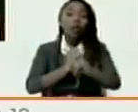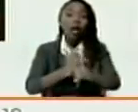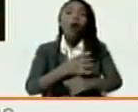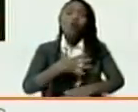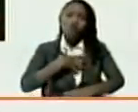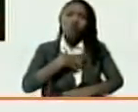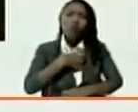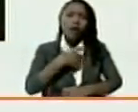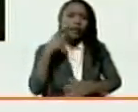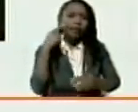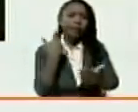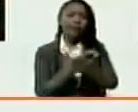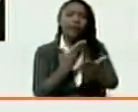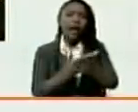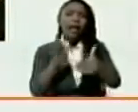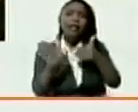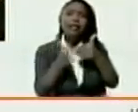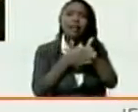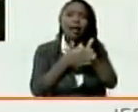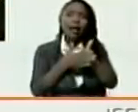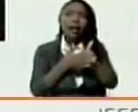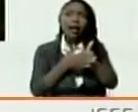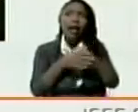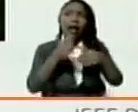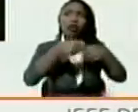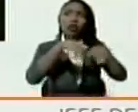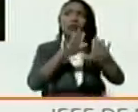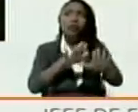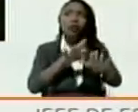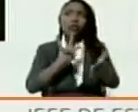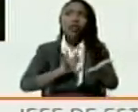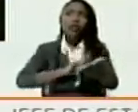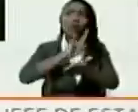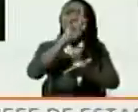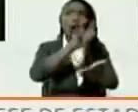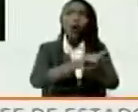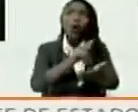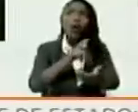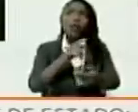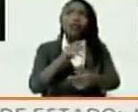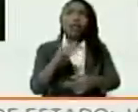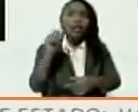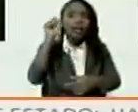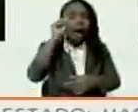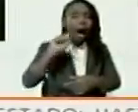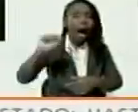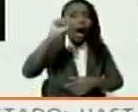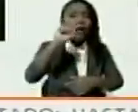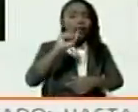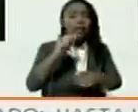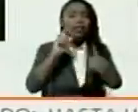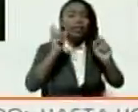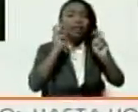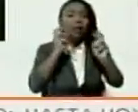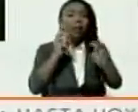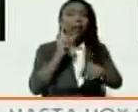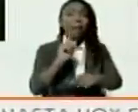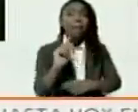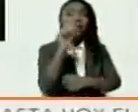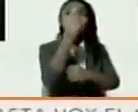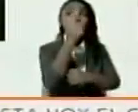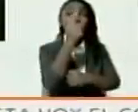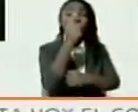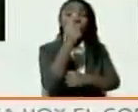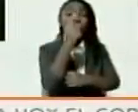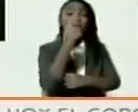podría contemplar el cierre, la suspensión de vuelos hacia y desde Asia, debido a que es el principal